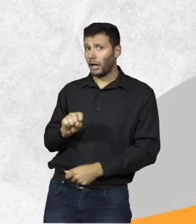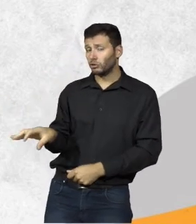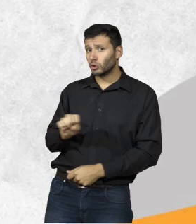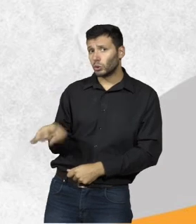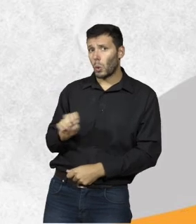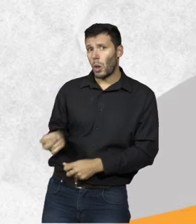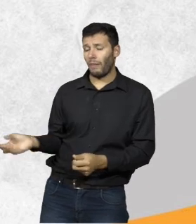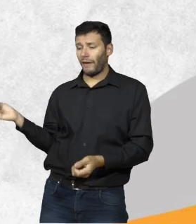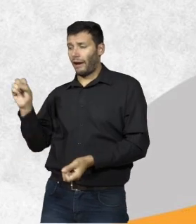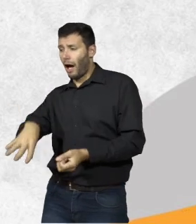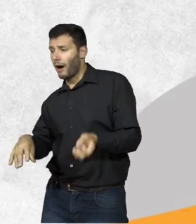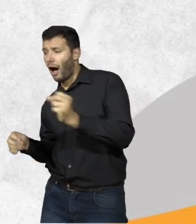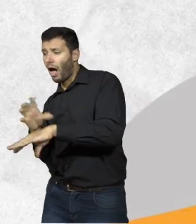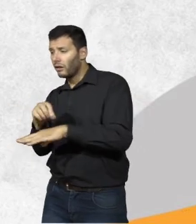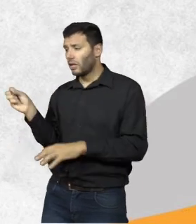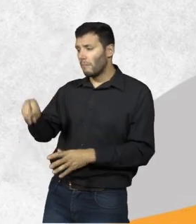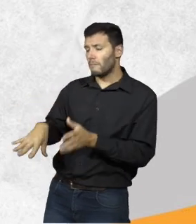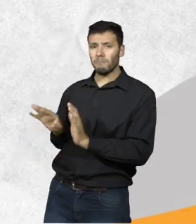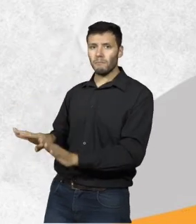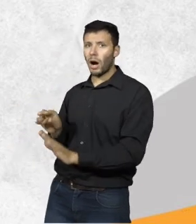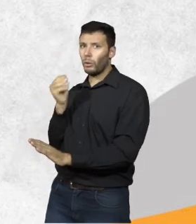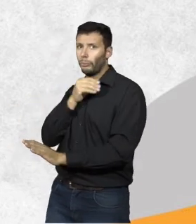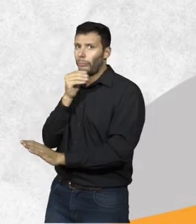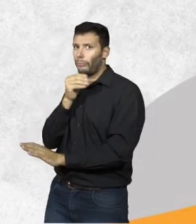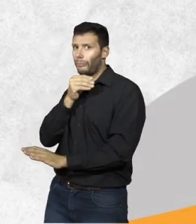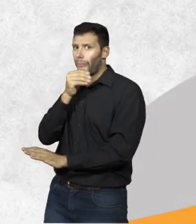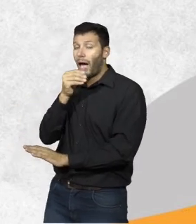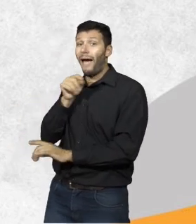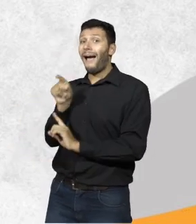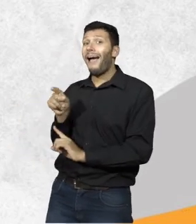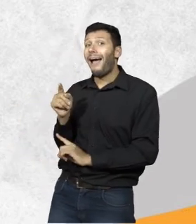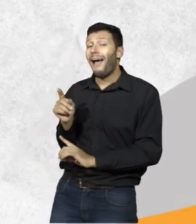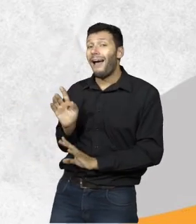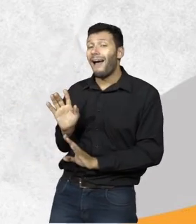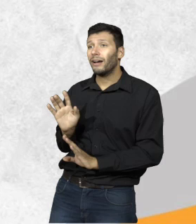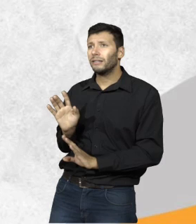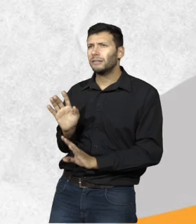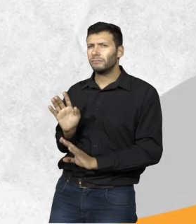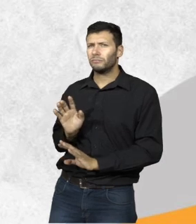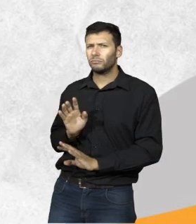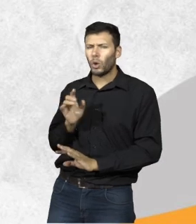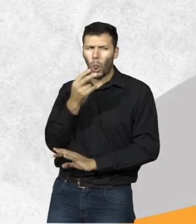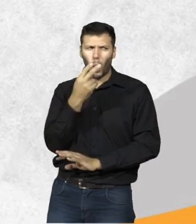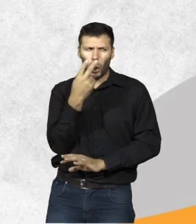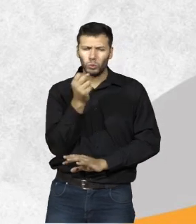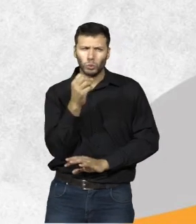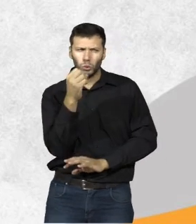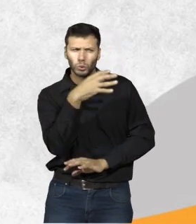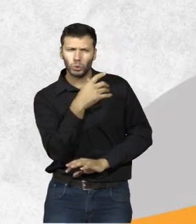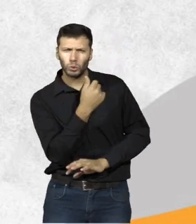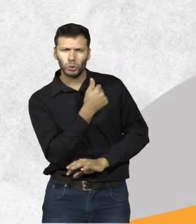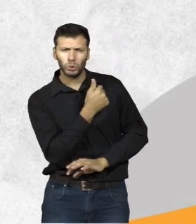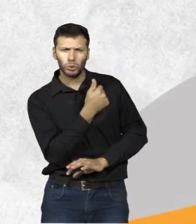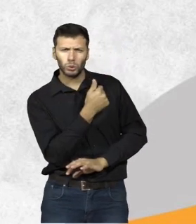o la tapaban con algo, a el concepto, ¿tiene luz? Este no